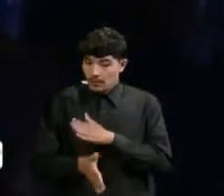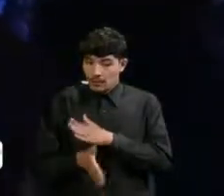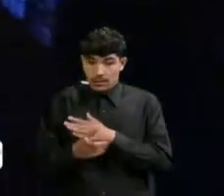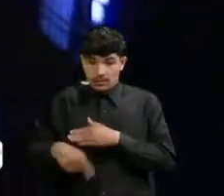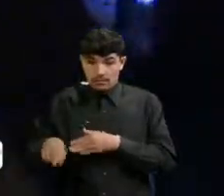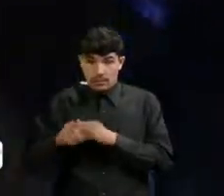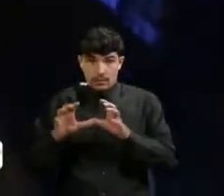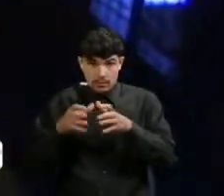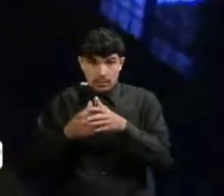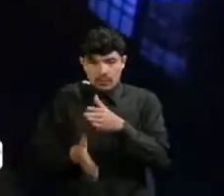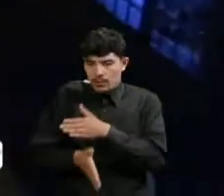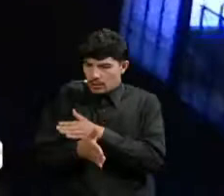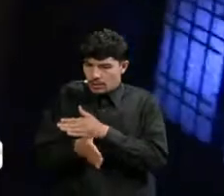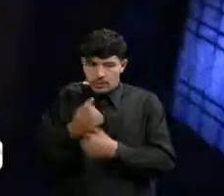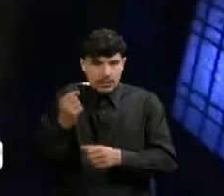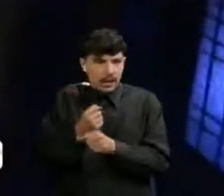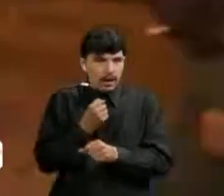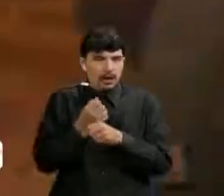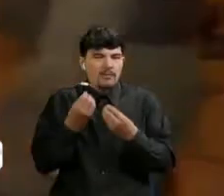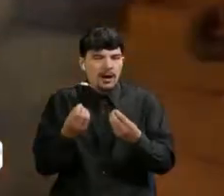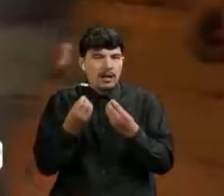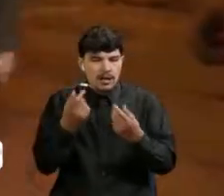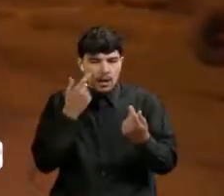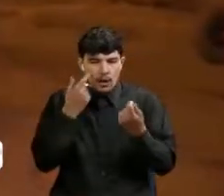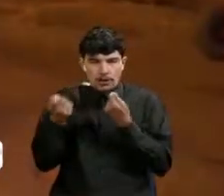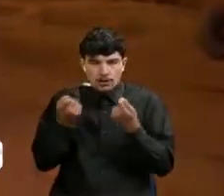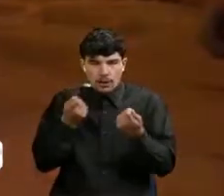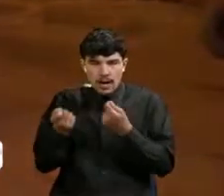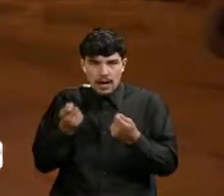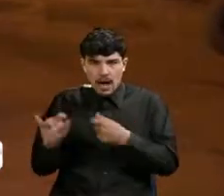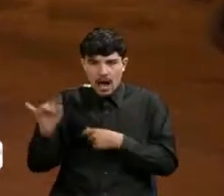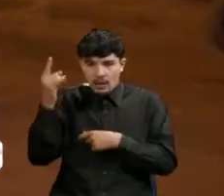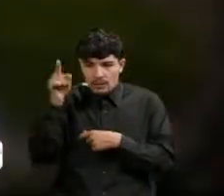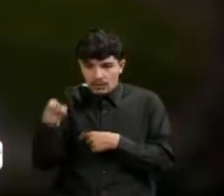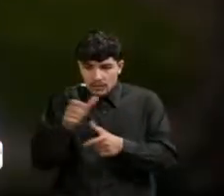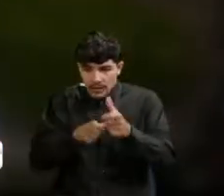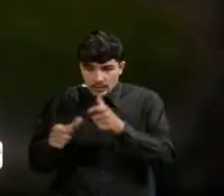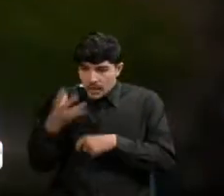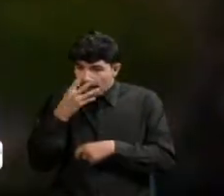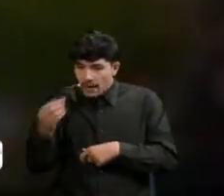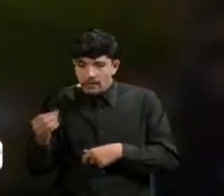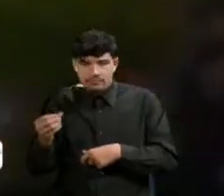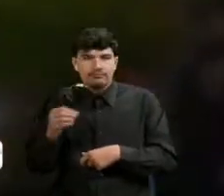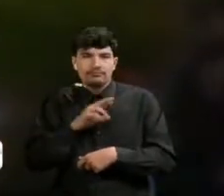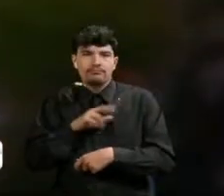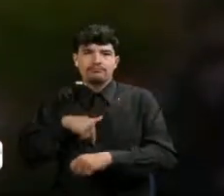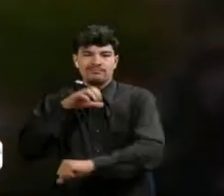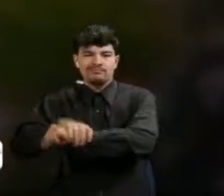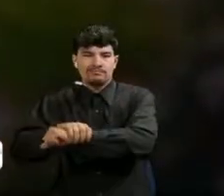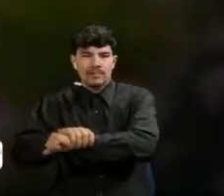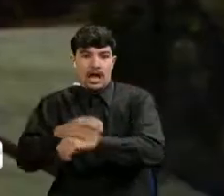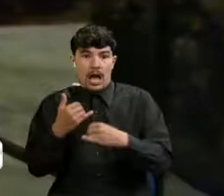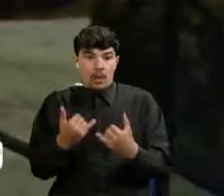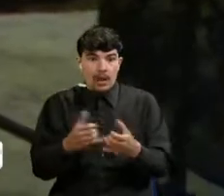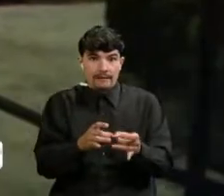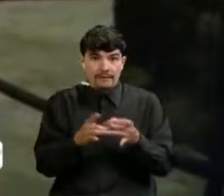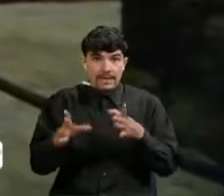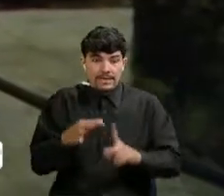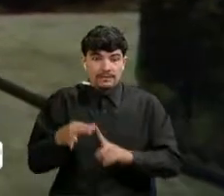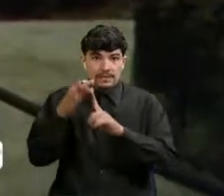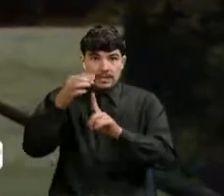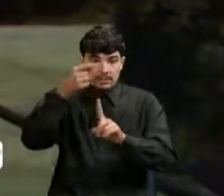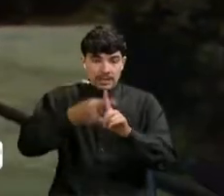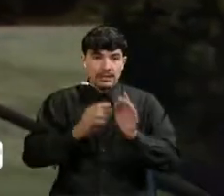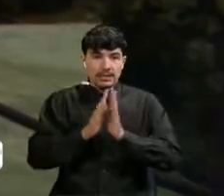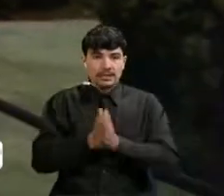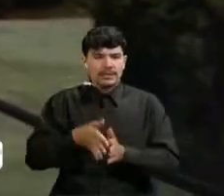labor para controlar todo aquel que intente perturbar las aún en estas fechas especiales siempre habrá